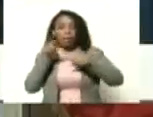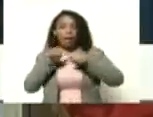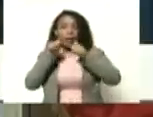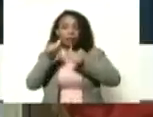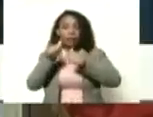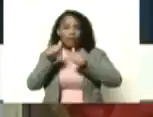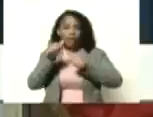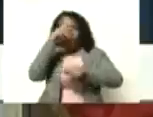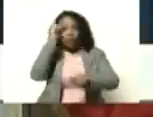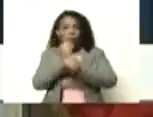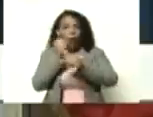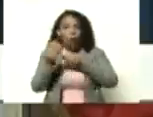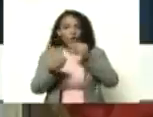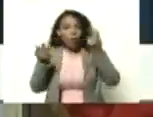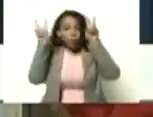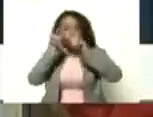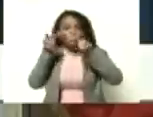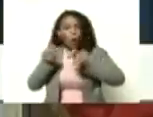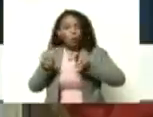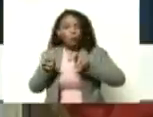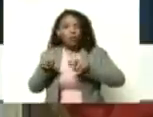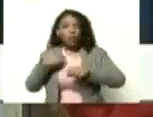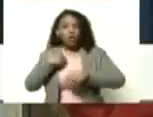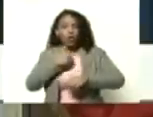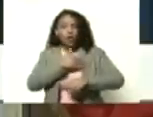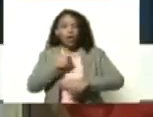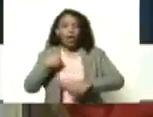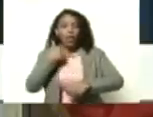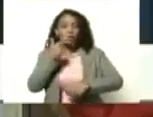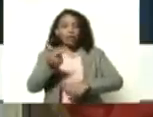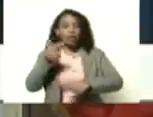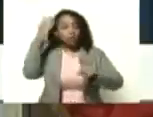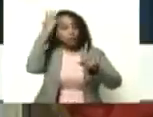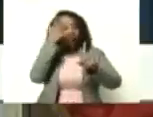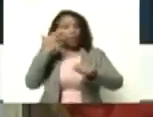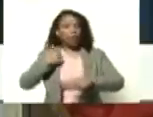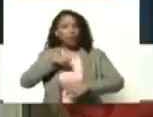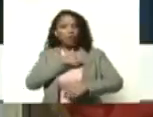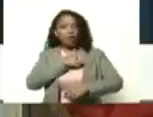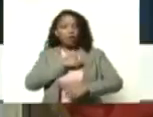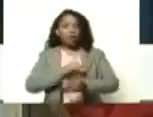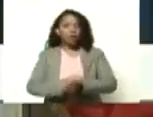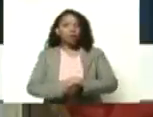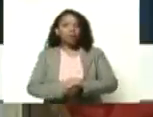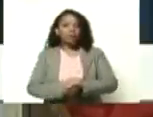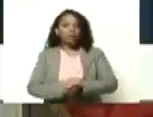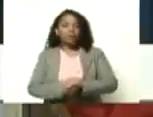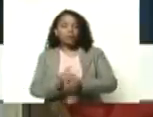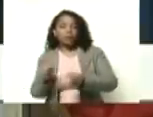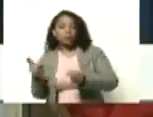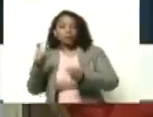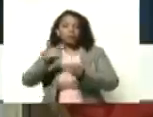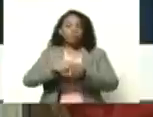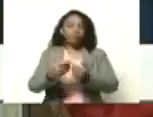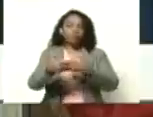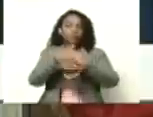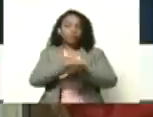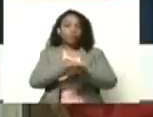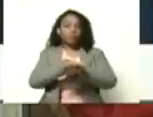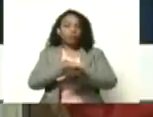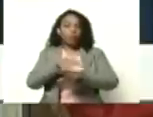diligencias yo quiero destacar que luego por instrucciones nuestras incorporamos a un